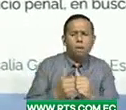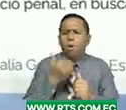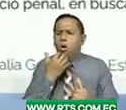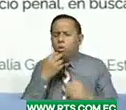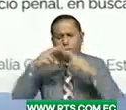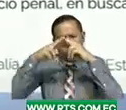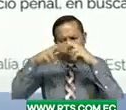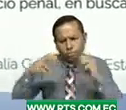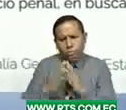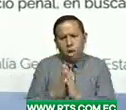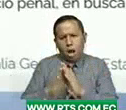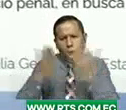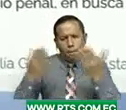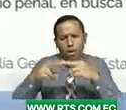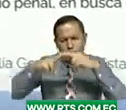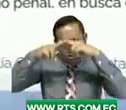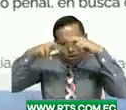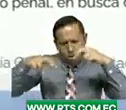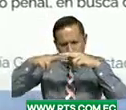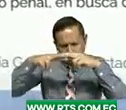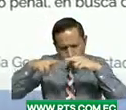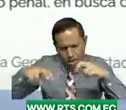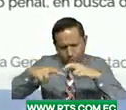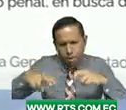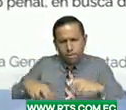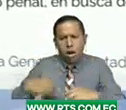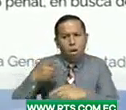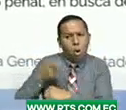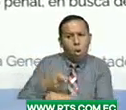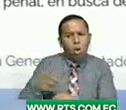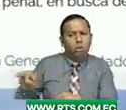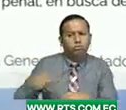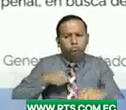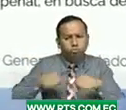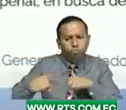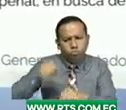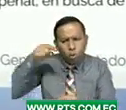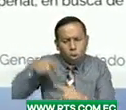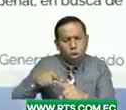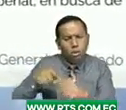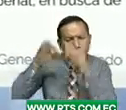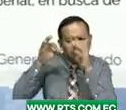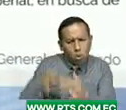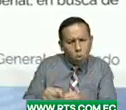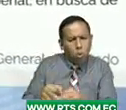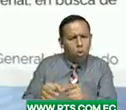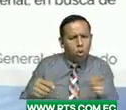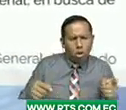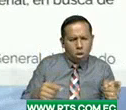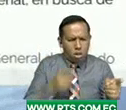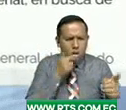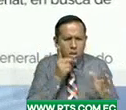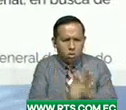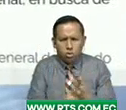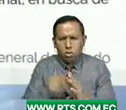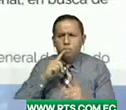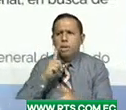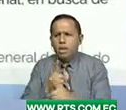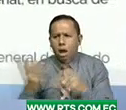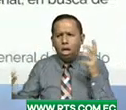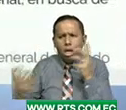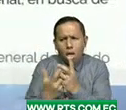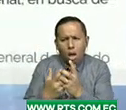y disponer la realización de las diligencias necesarias que permitan determinar si los hechos denunciados constituyen un delito o